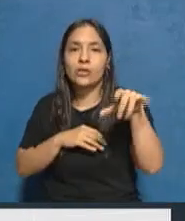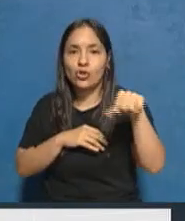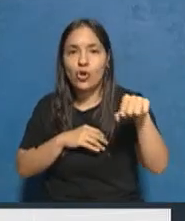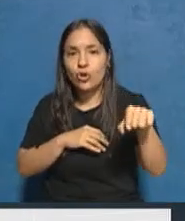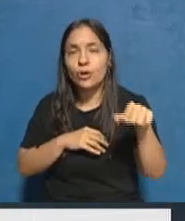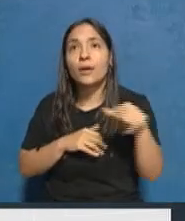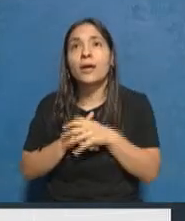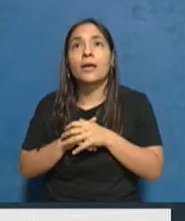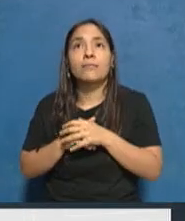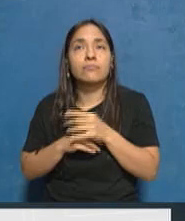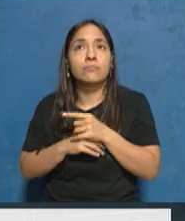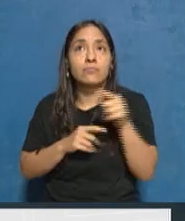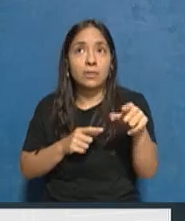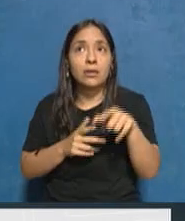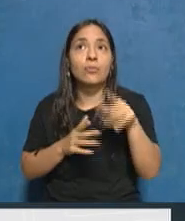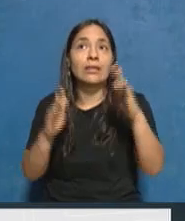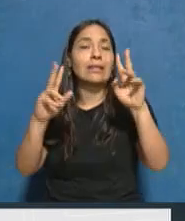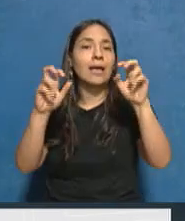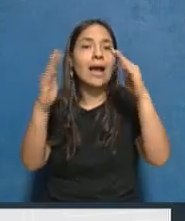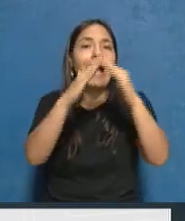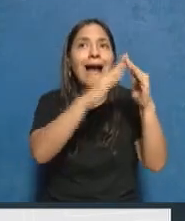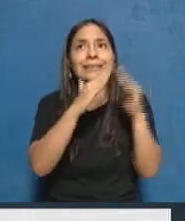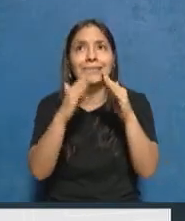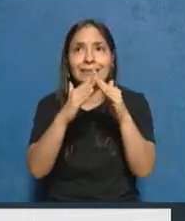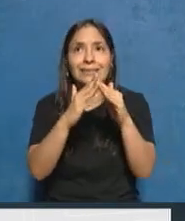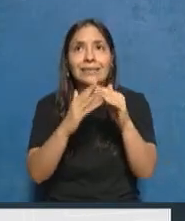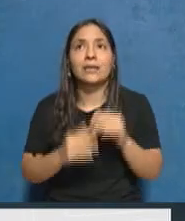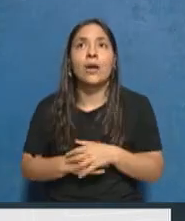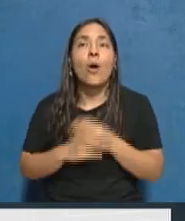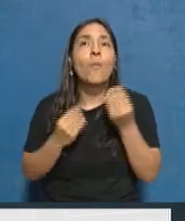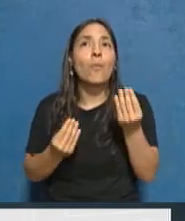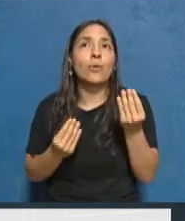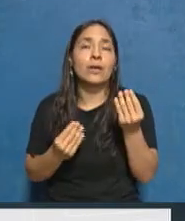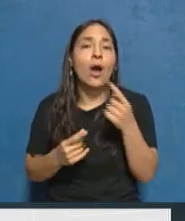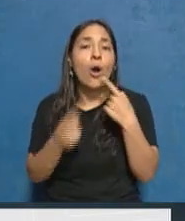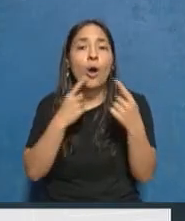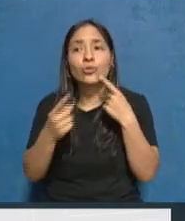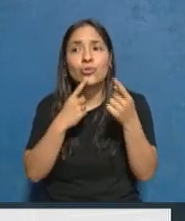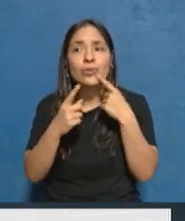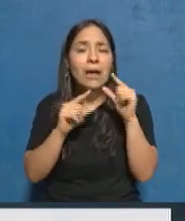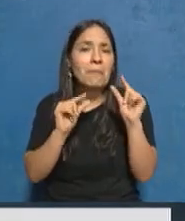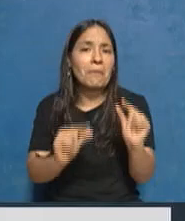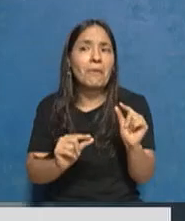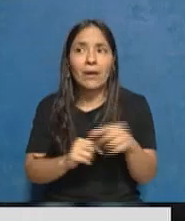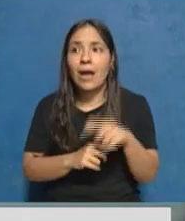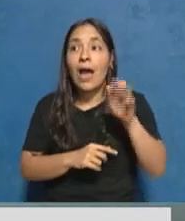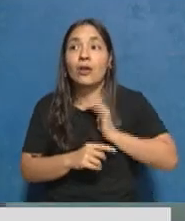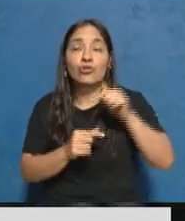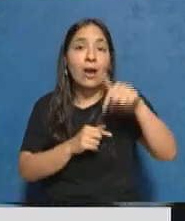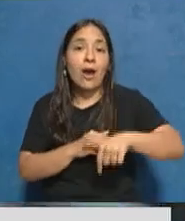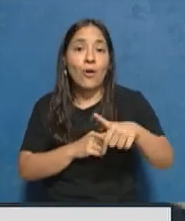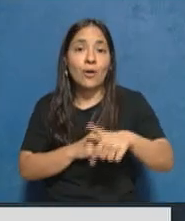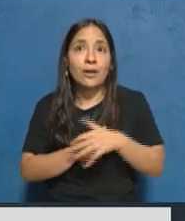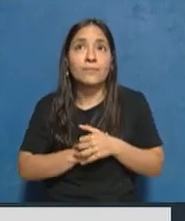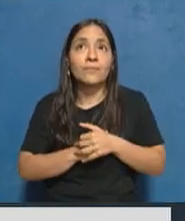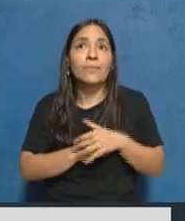en el de alojamiento, porque, digamos, no hay muchas consultas y ya esta época del año ya